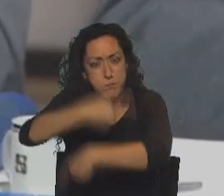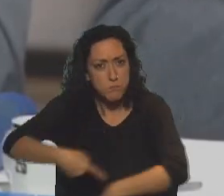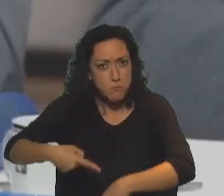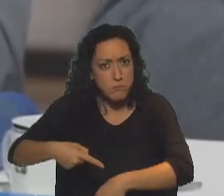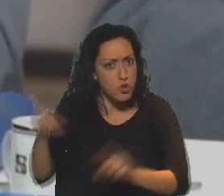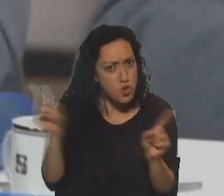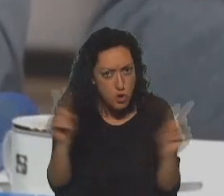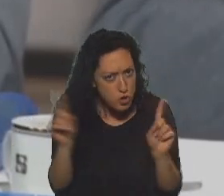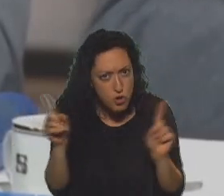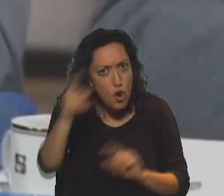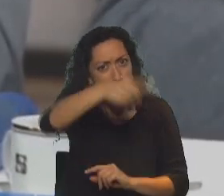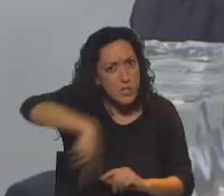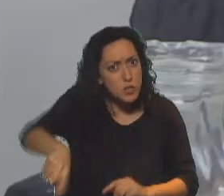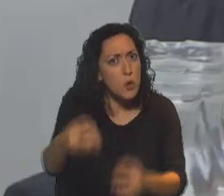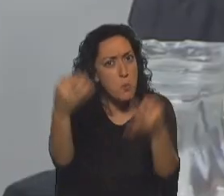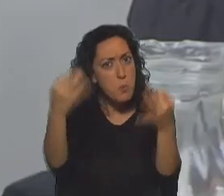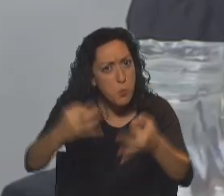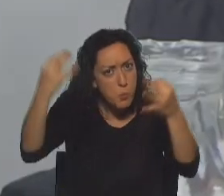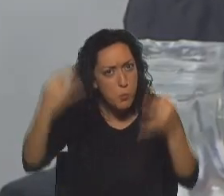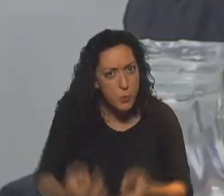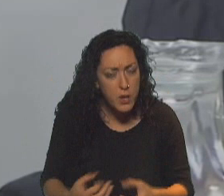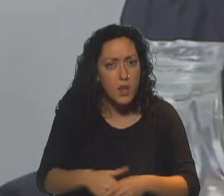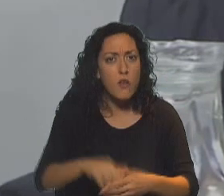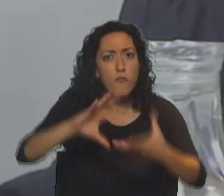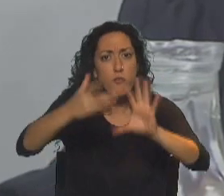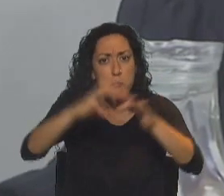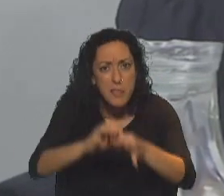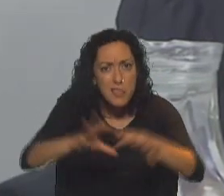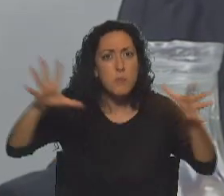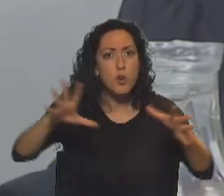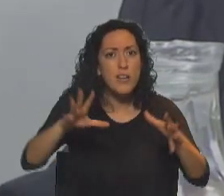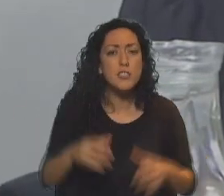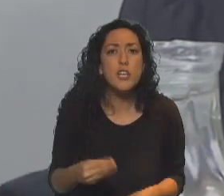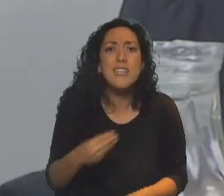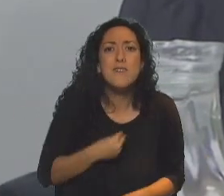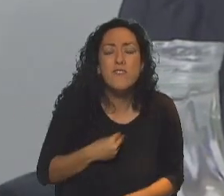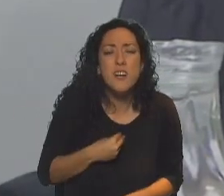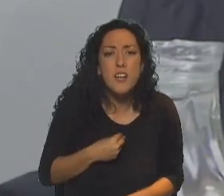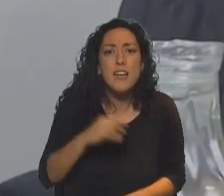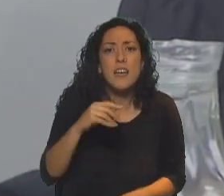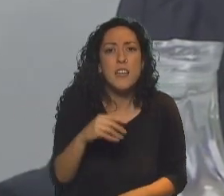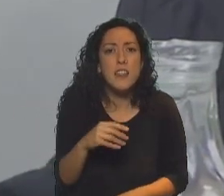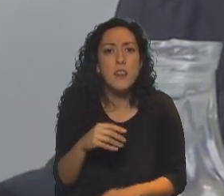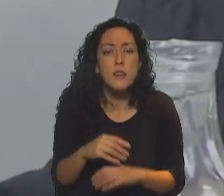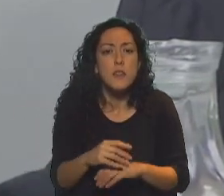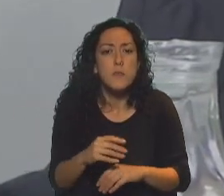hacer a ciudadanos democráticos y cristianos.